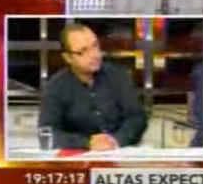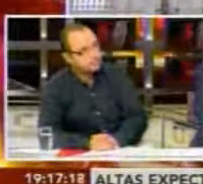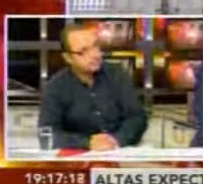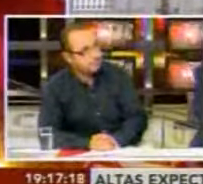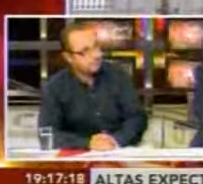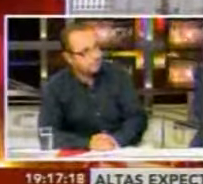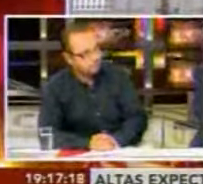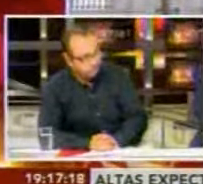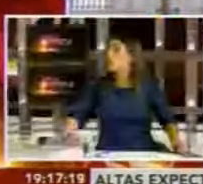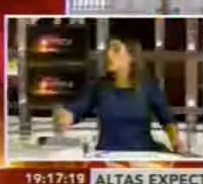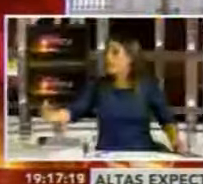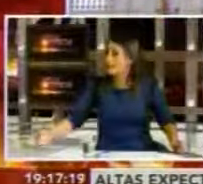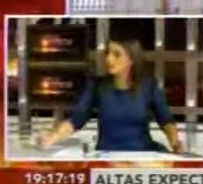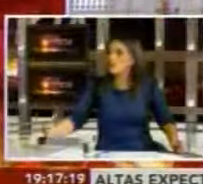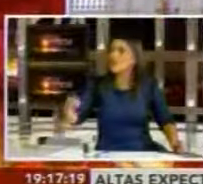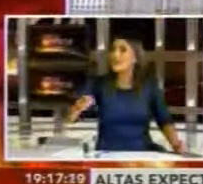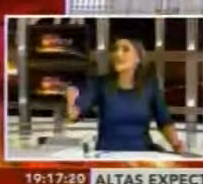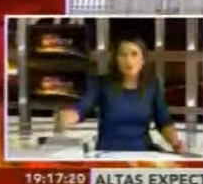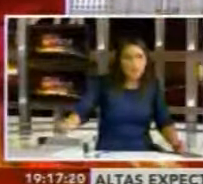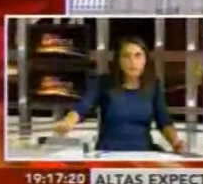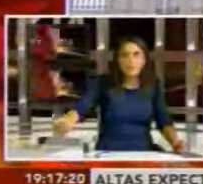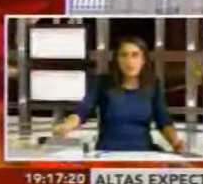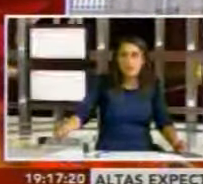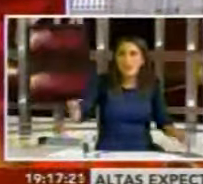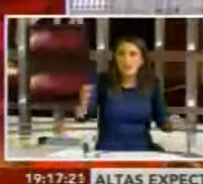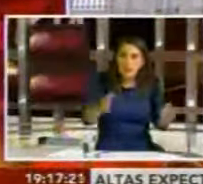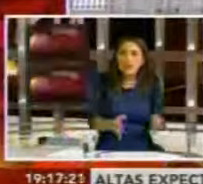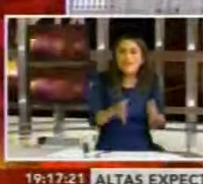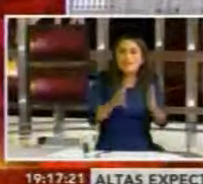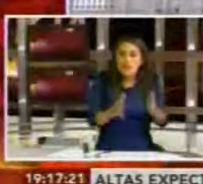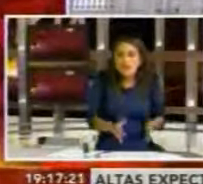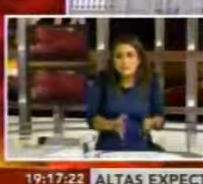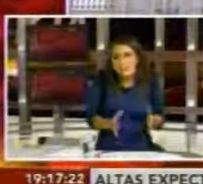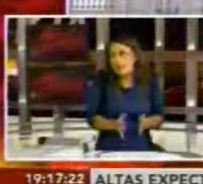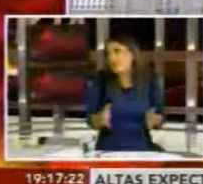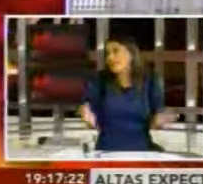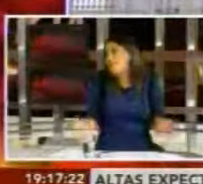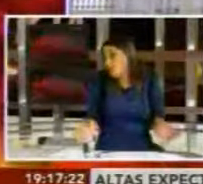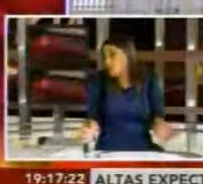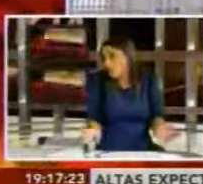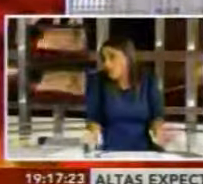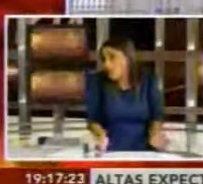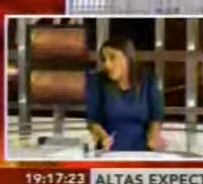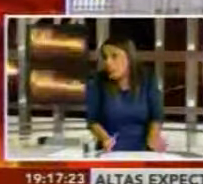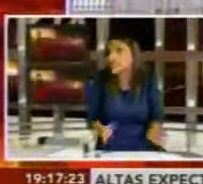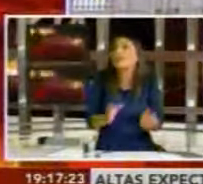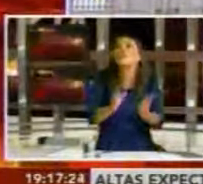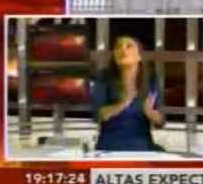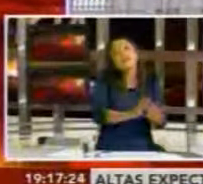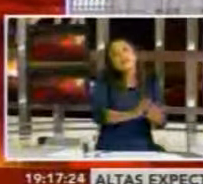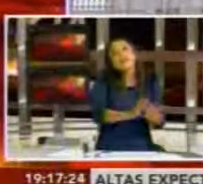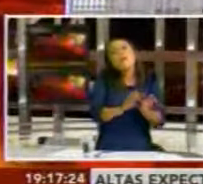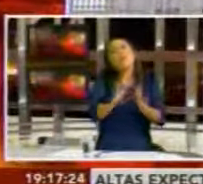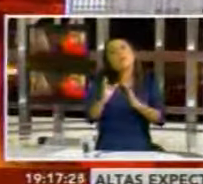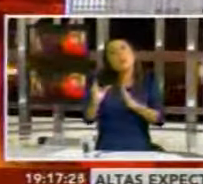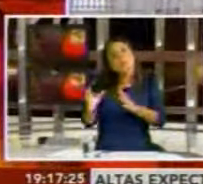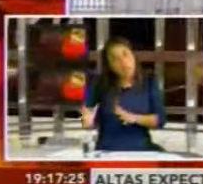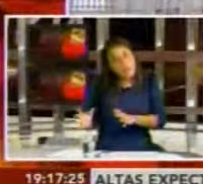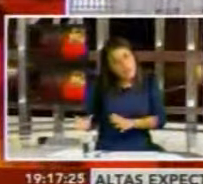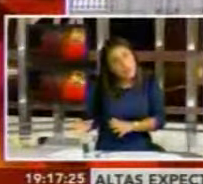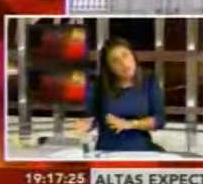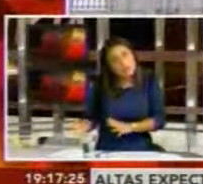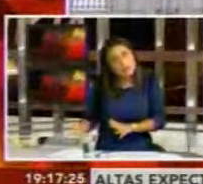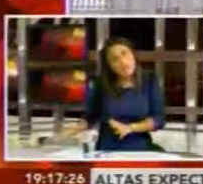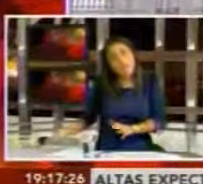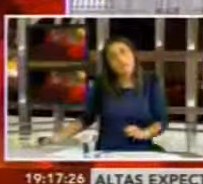se podrían traducir entonces en el envío de proyectos de ley al Congreso, en el inicio de la tramitación, y no en que se concreten precisamente en los primeros 100 días de gobierno, que es lo que podría